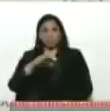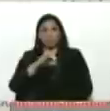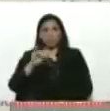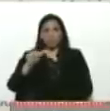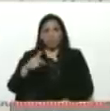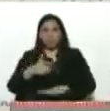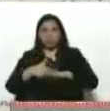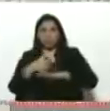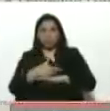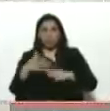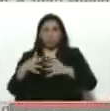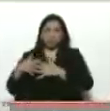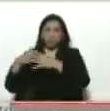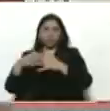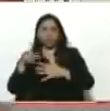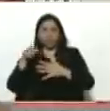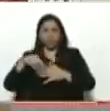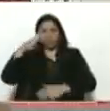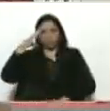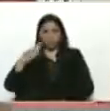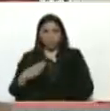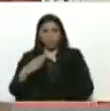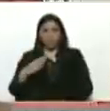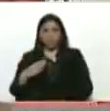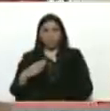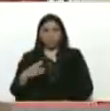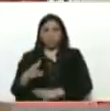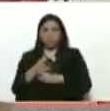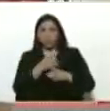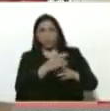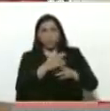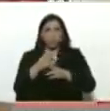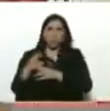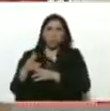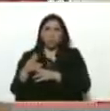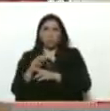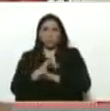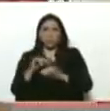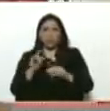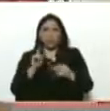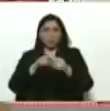Estados Unidos y unos oficiales de la Armada que estaban